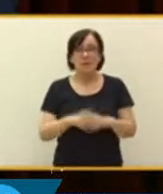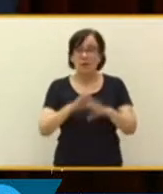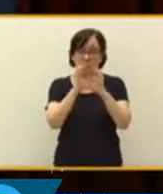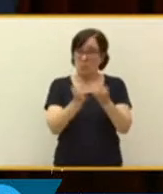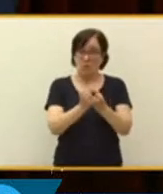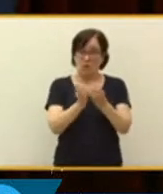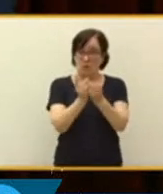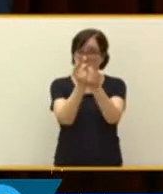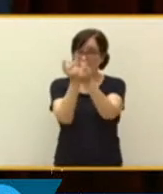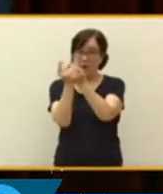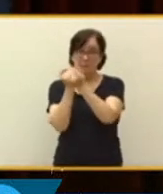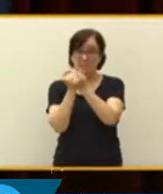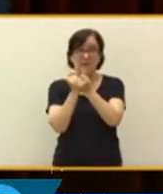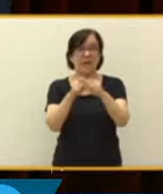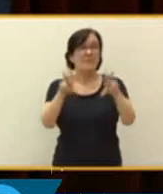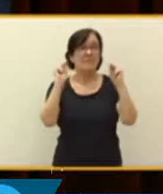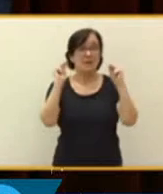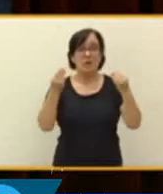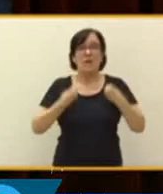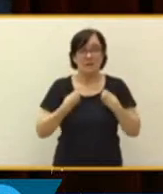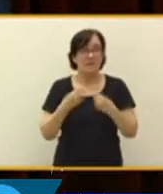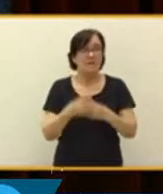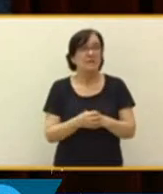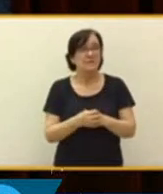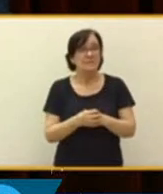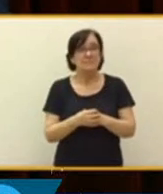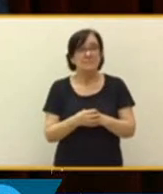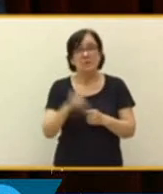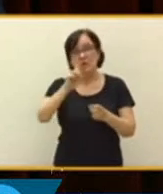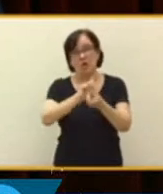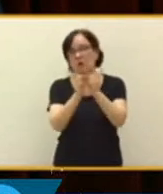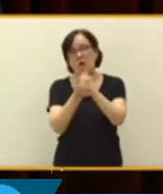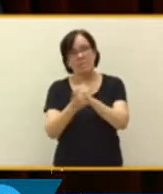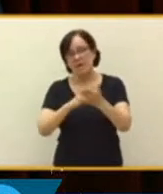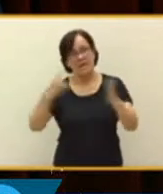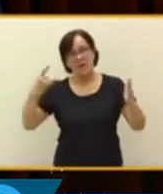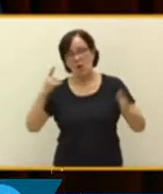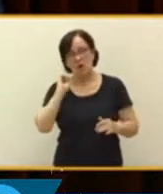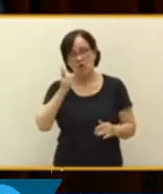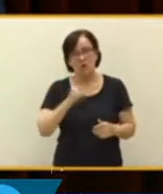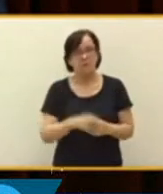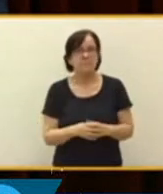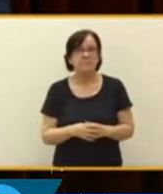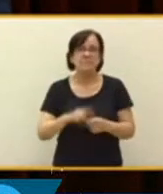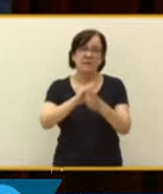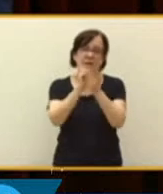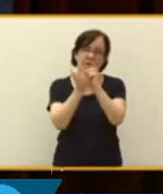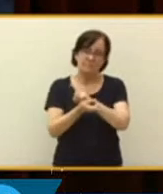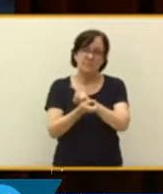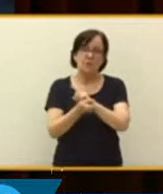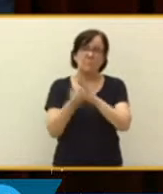y me da igual. Y después les apartan como un juguete averiado. Y yo